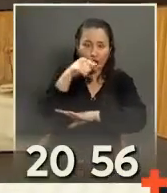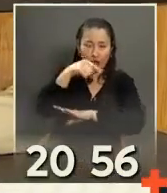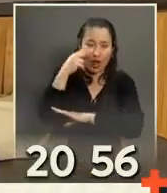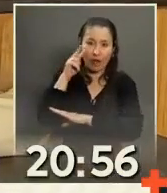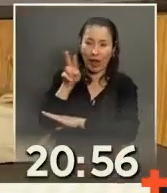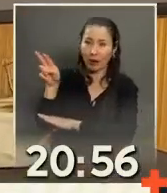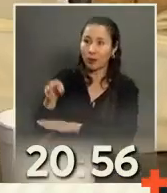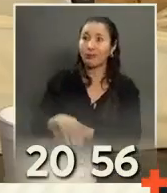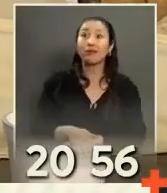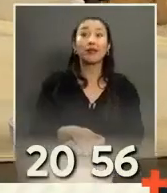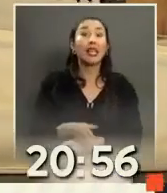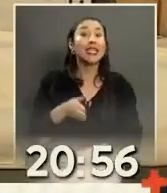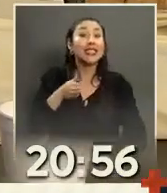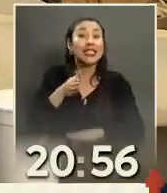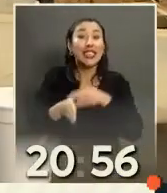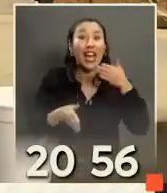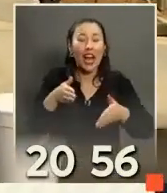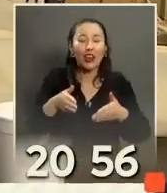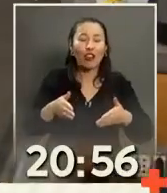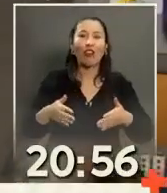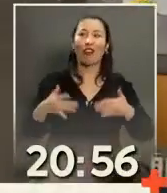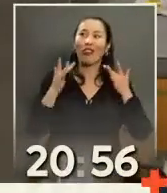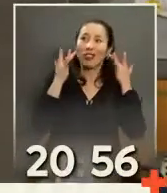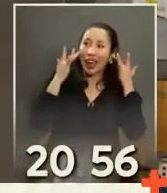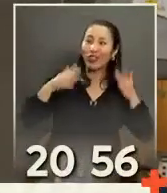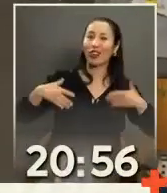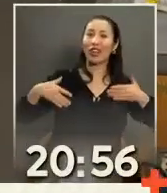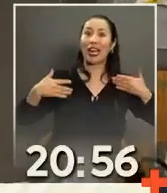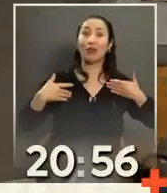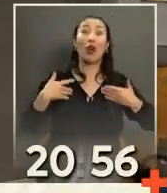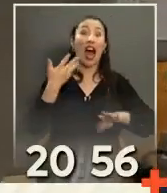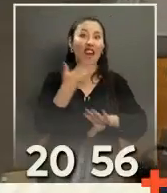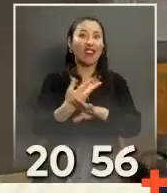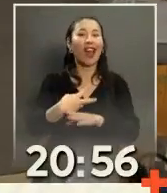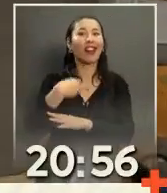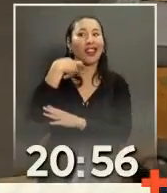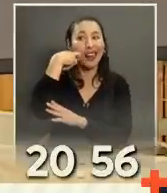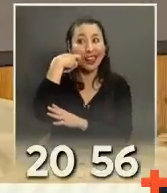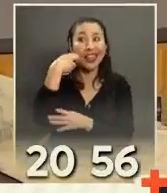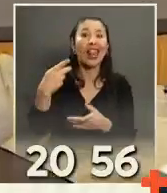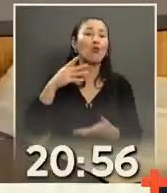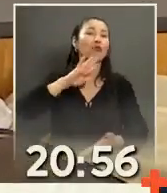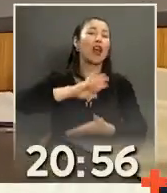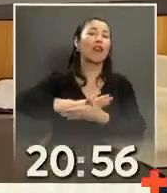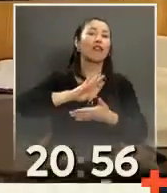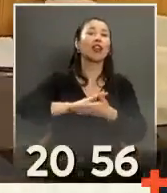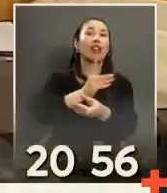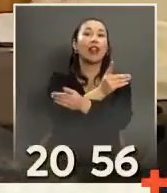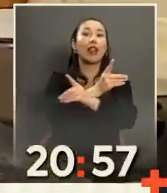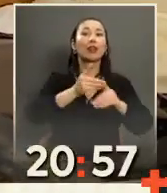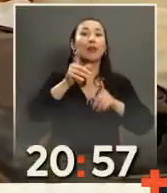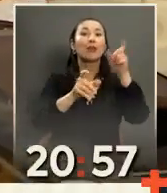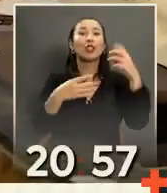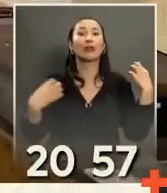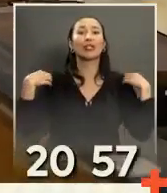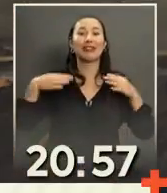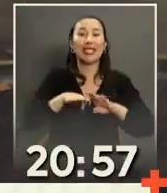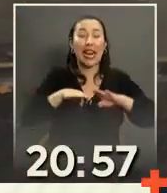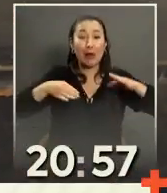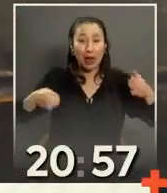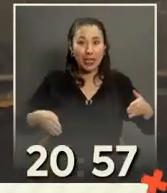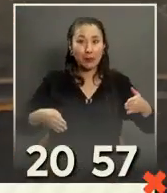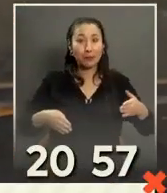Llegaron con ánimo, con parrilla en mano e incluso la carne. Era la fiesta de la democracia para estos vocales de mesa. Pero contrario a lo que